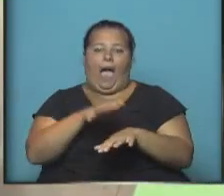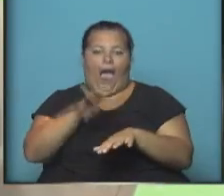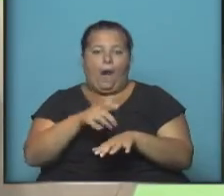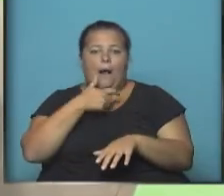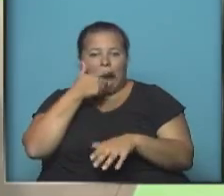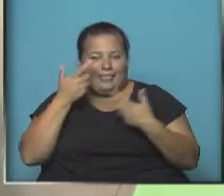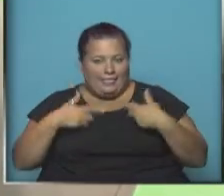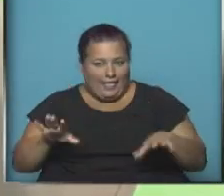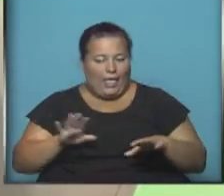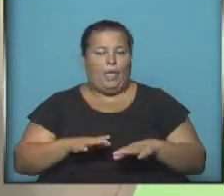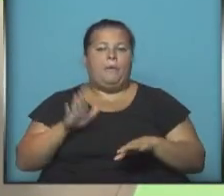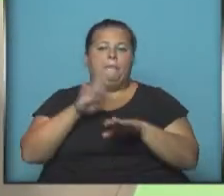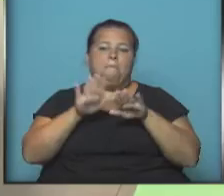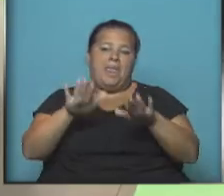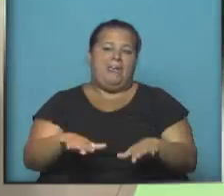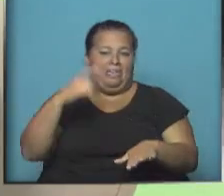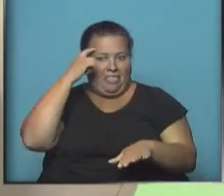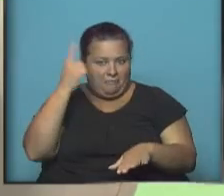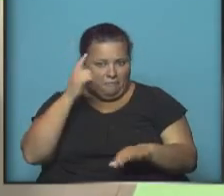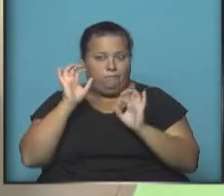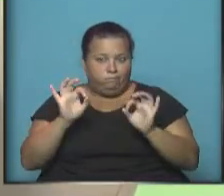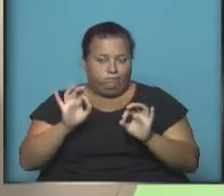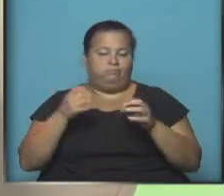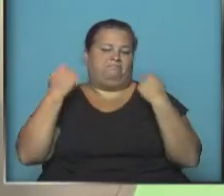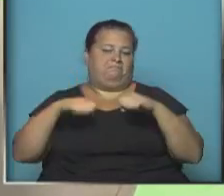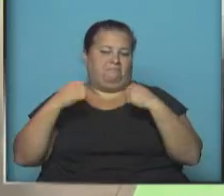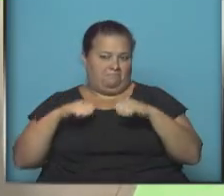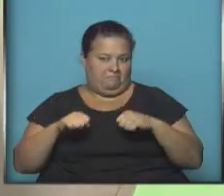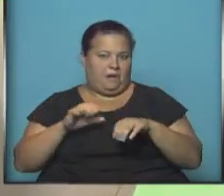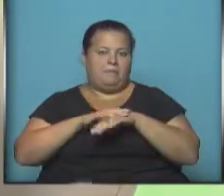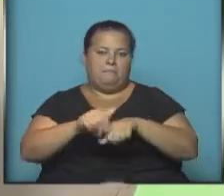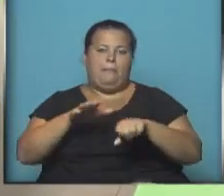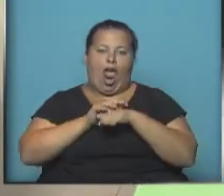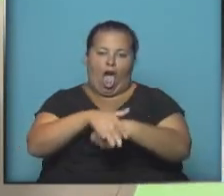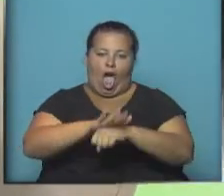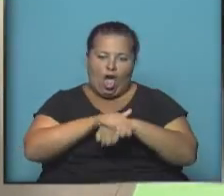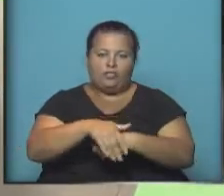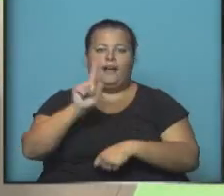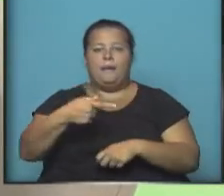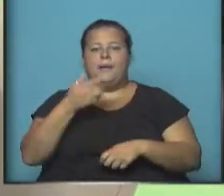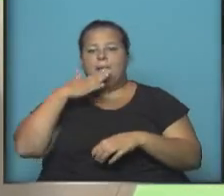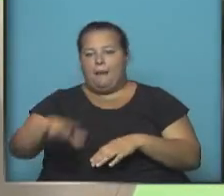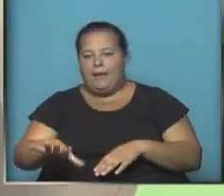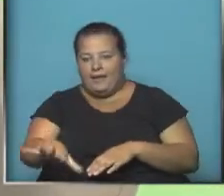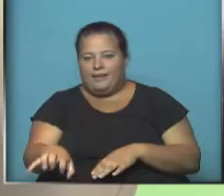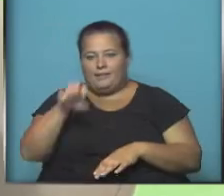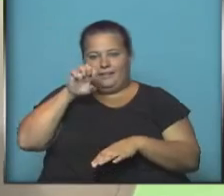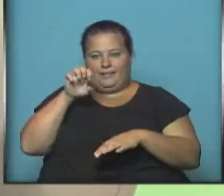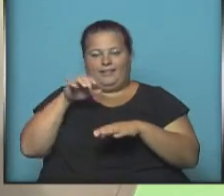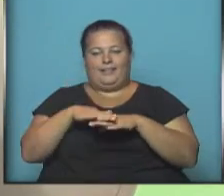agua tibia, poner el pie 10 minutos y después estos ejercicios de masajes con la pelotita y de recoger así